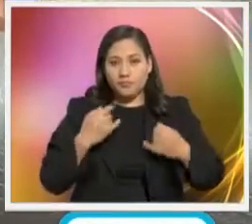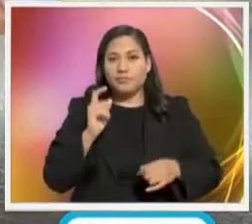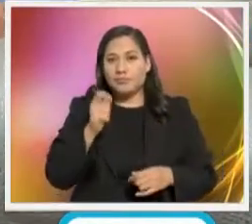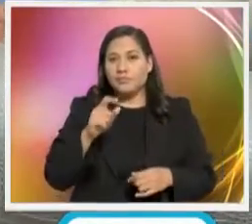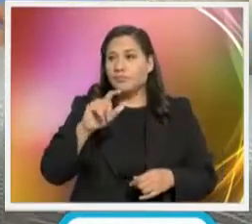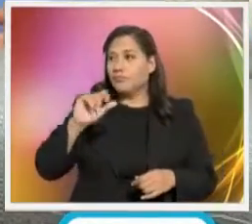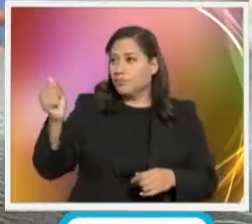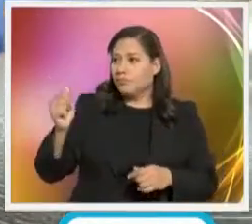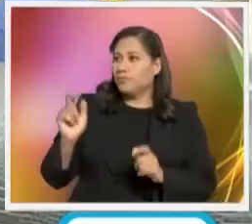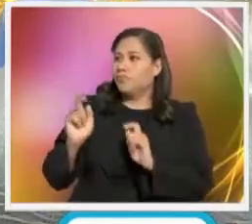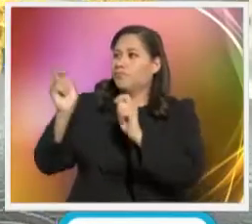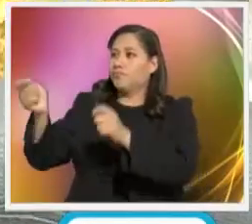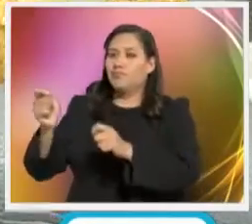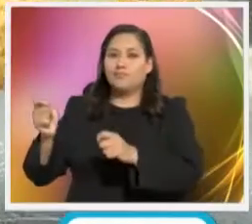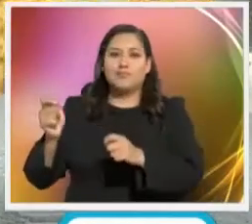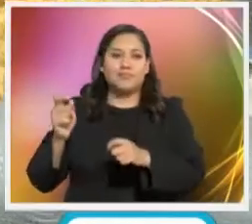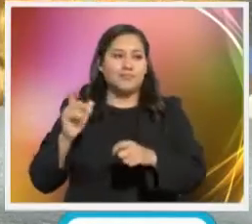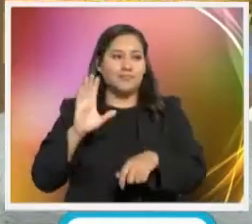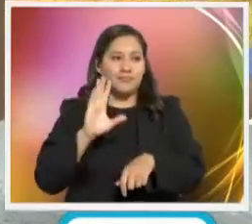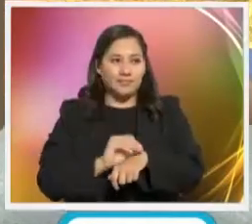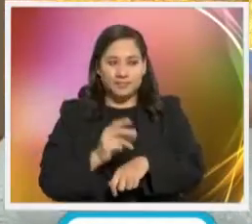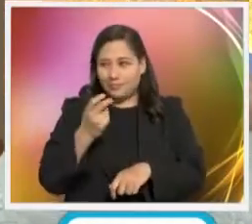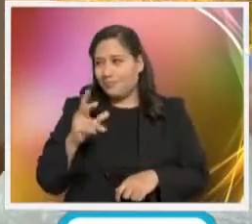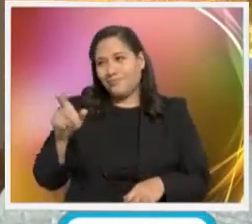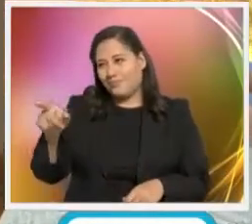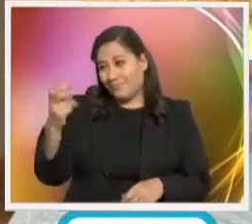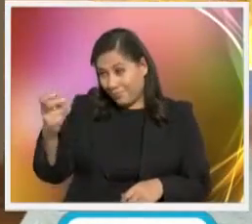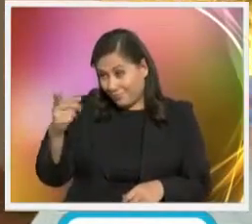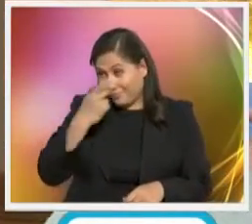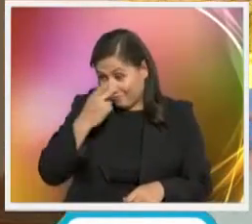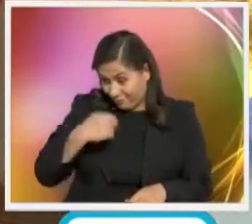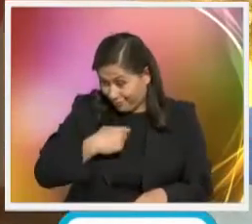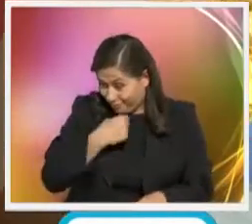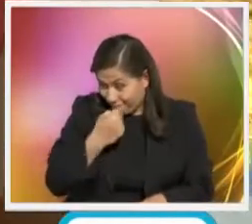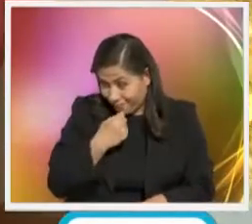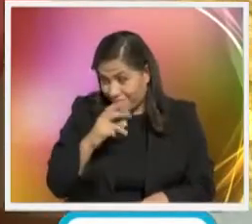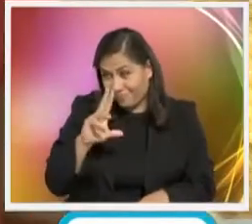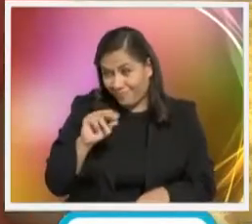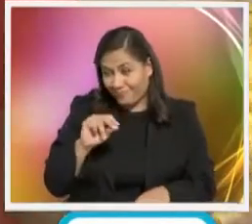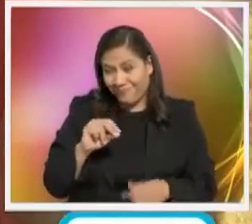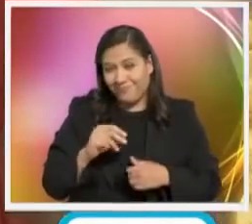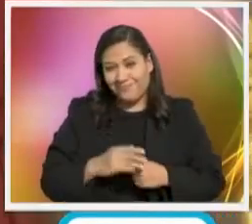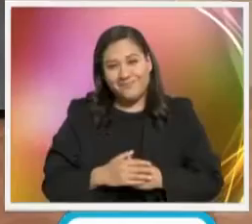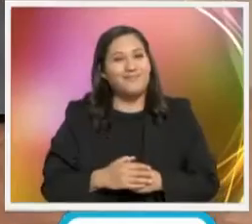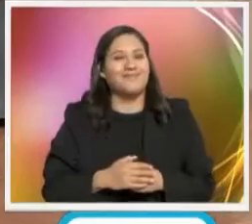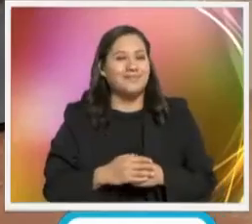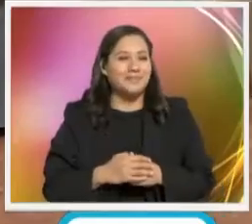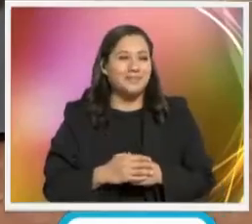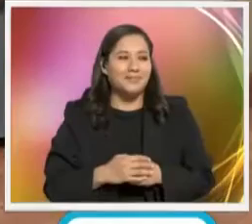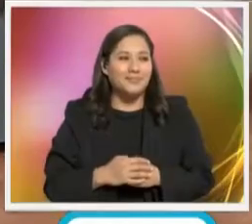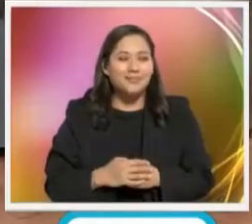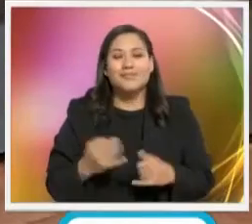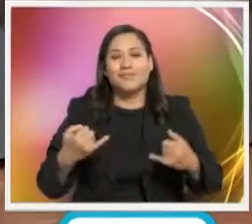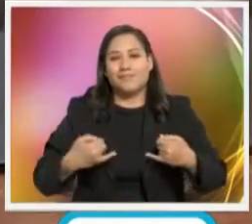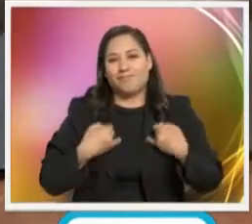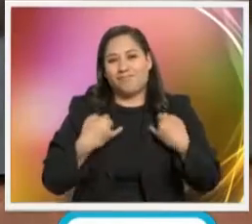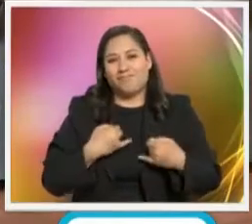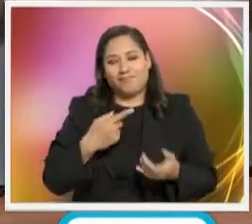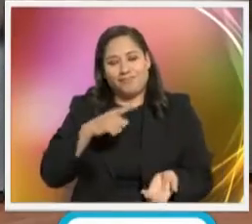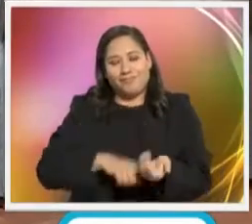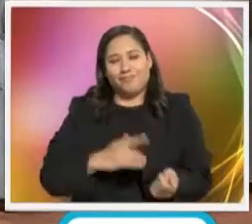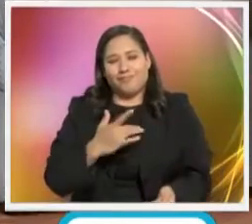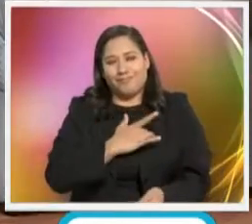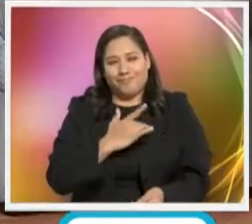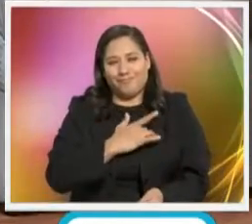que otros hablen por ti, entonces por favor. esa afirmación, por favor, pues no. Bueno, no, pero jóvenes de corazón comentario. También,